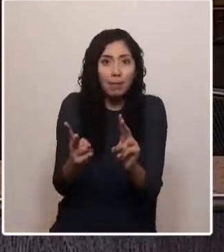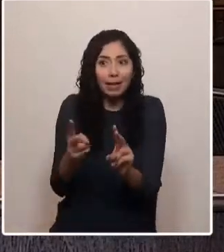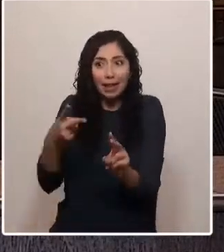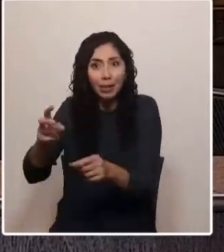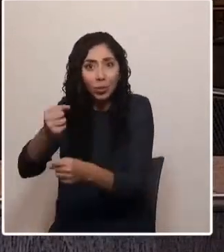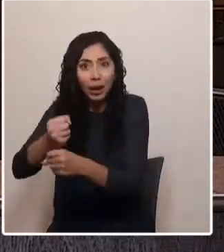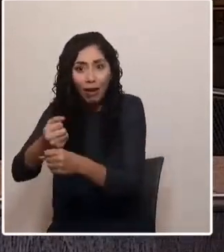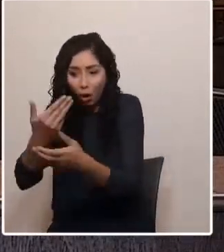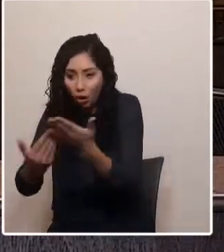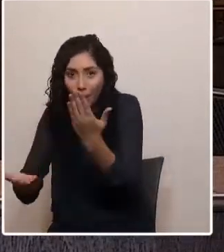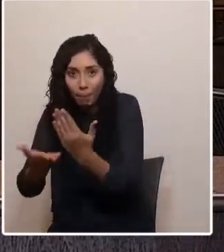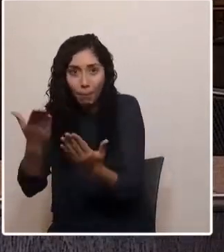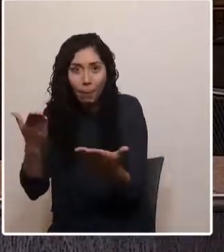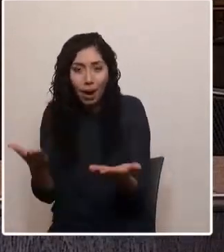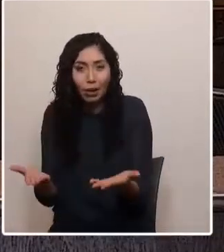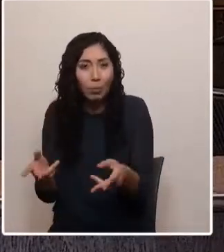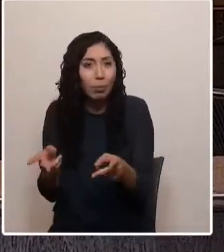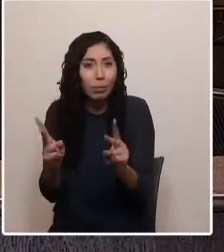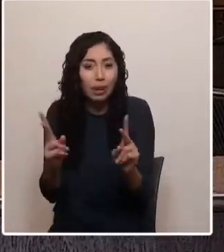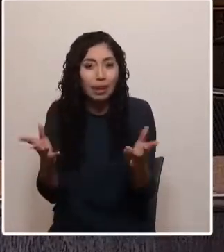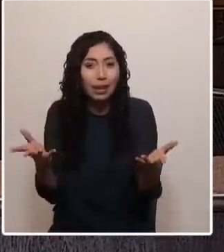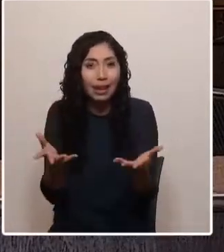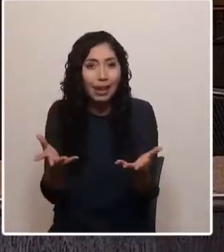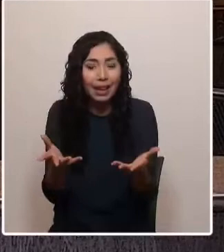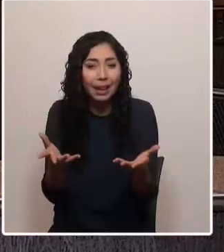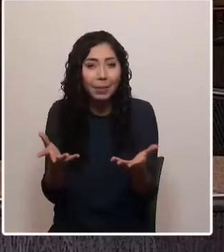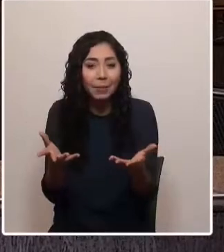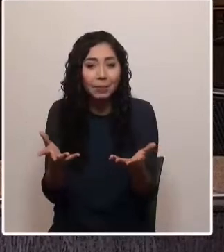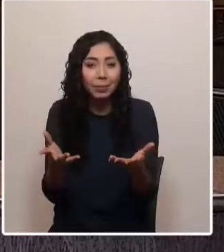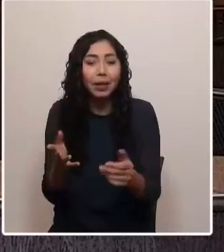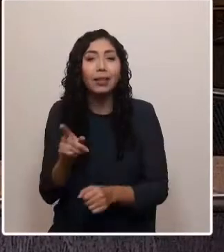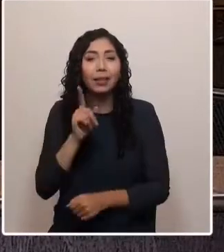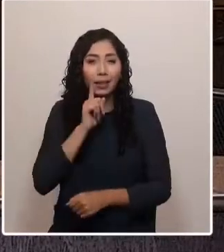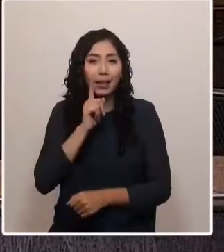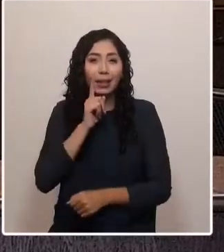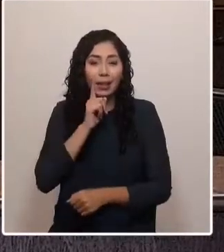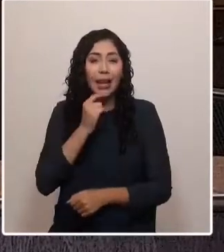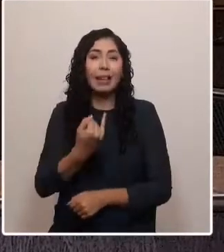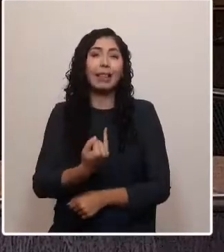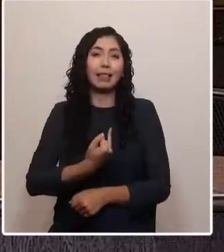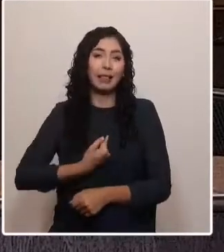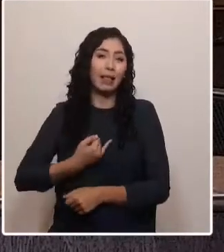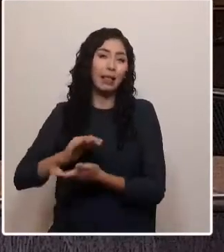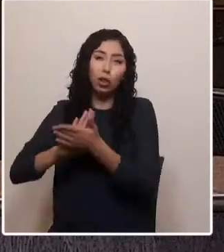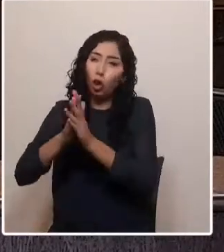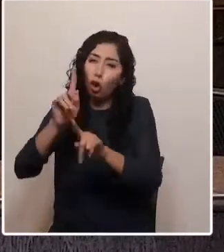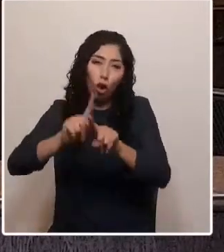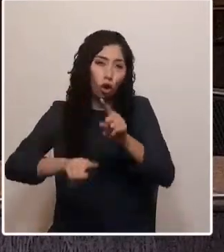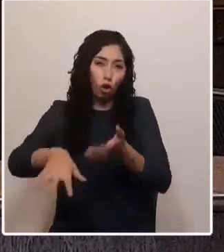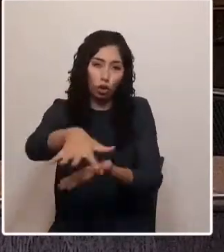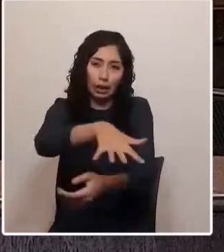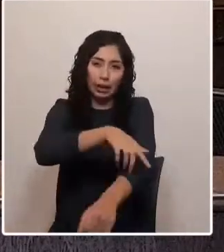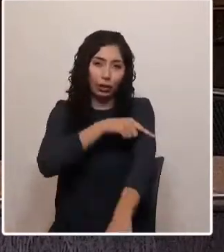con materia prima mantener la identidad de todos los territorios. Muchísimas gracias.